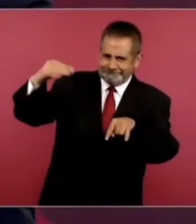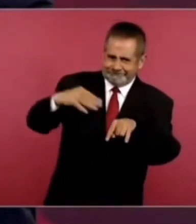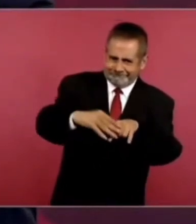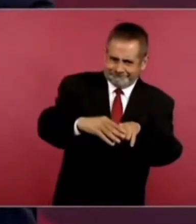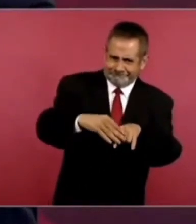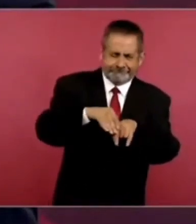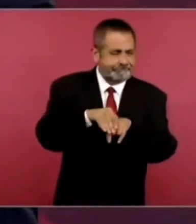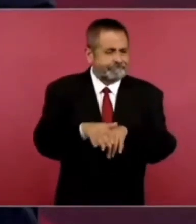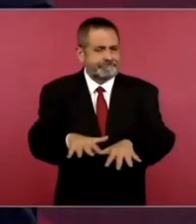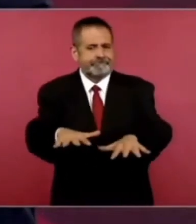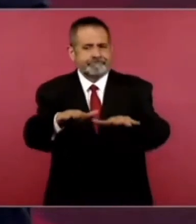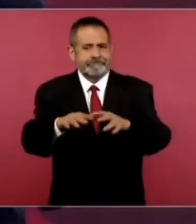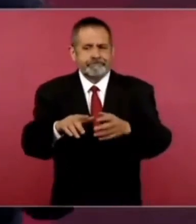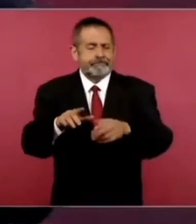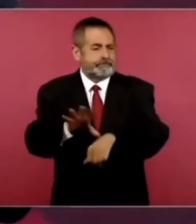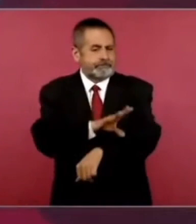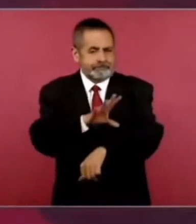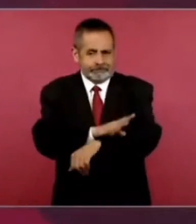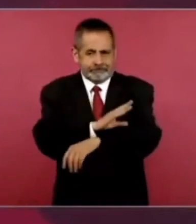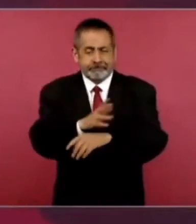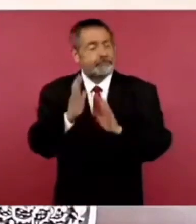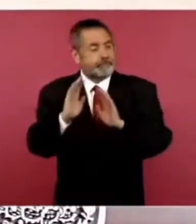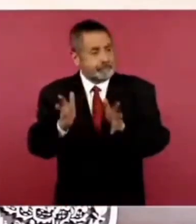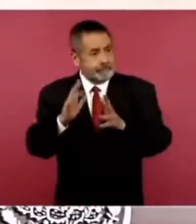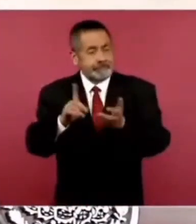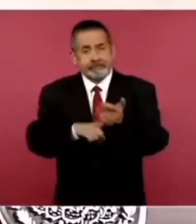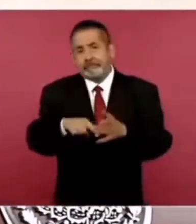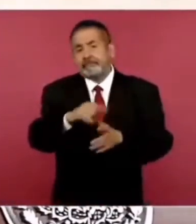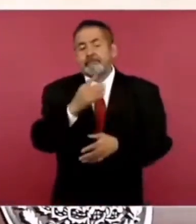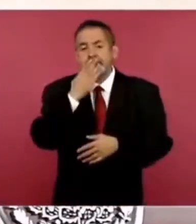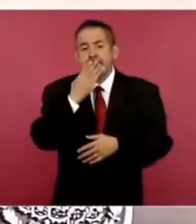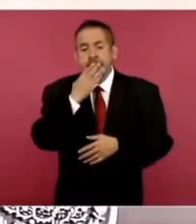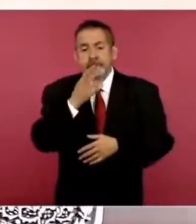pero si ya se tiene el proyecto